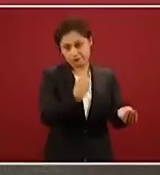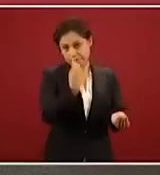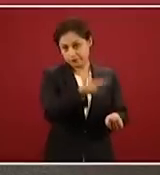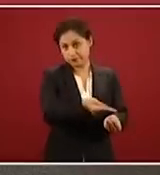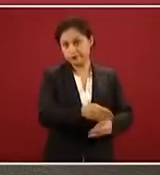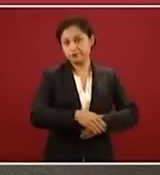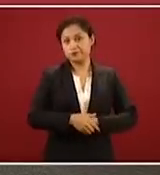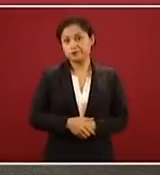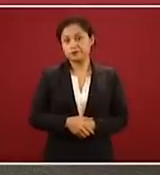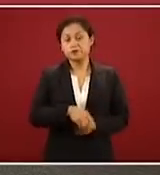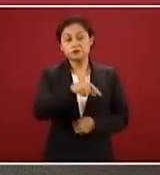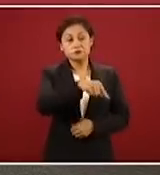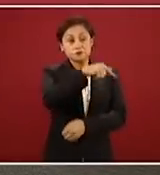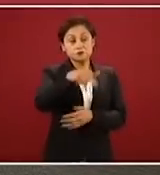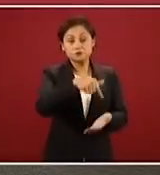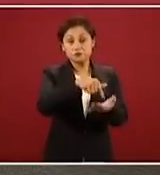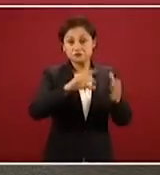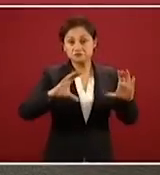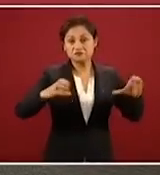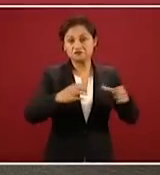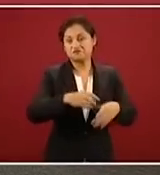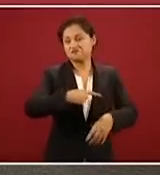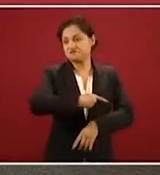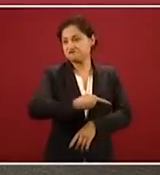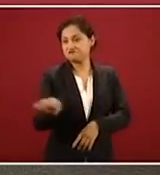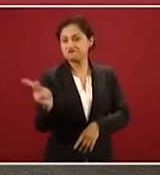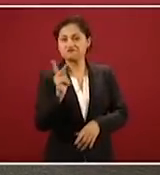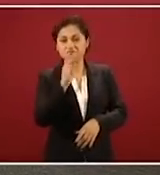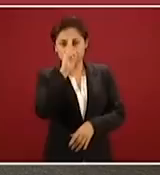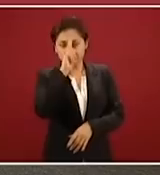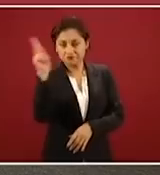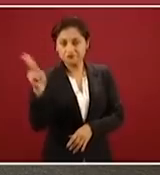a las comunidades más pobres de México.